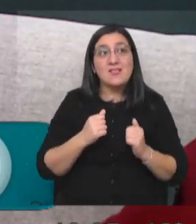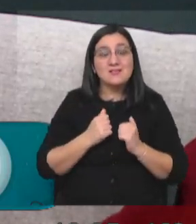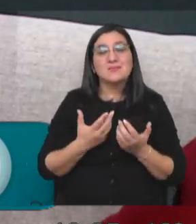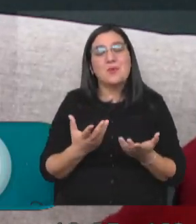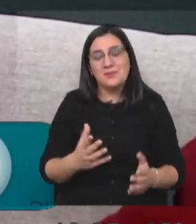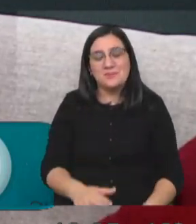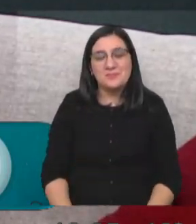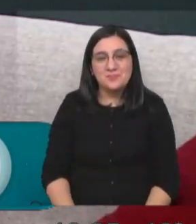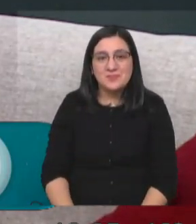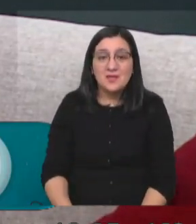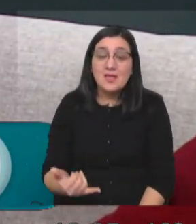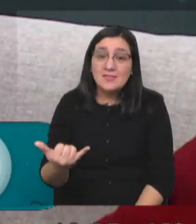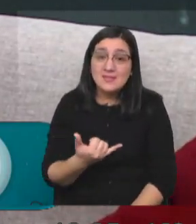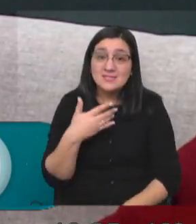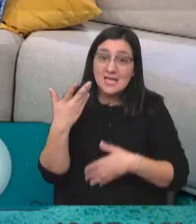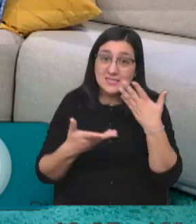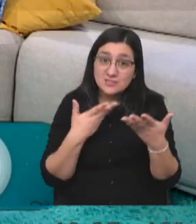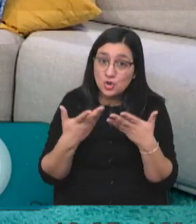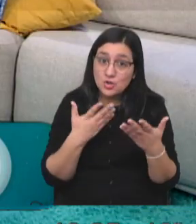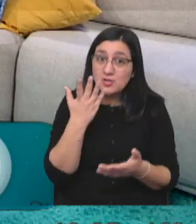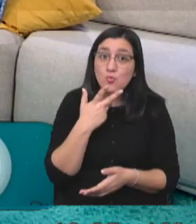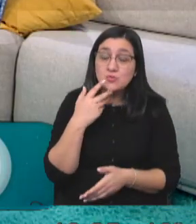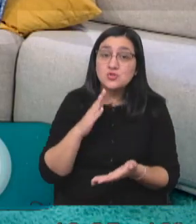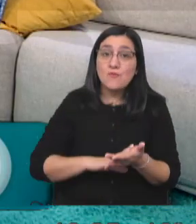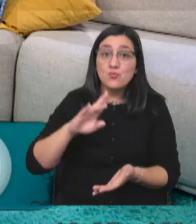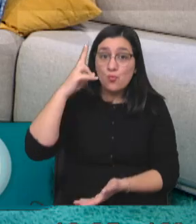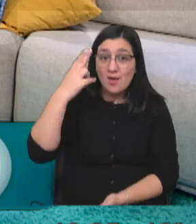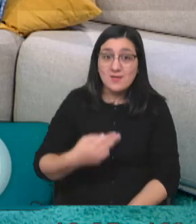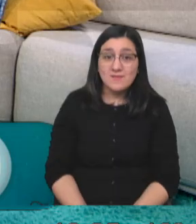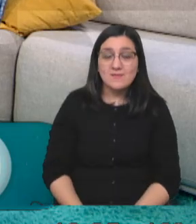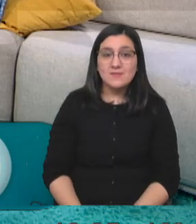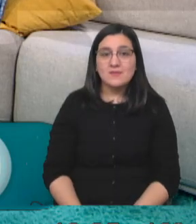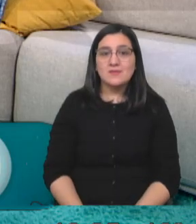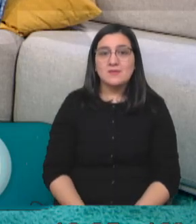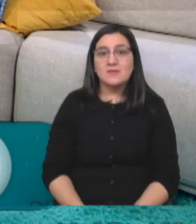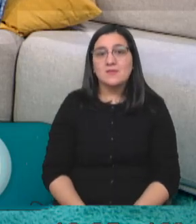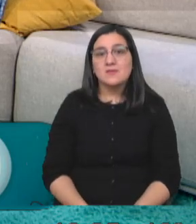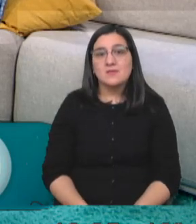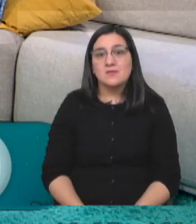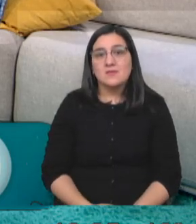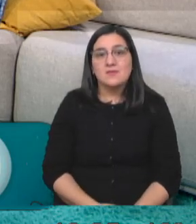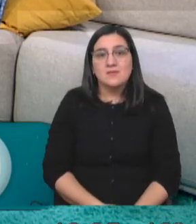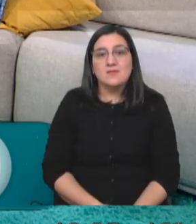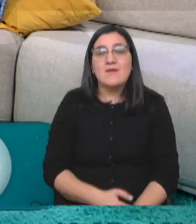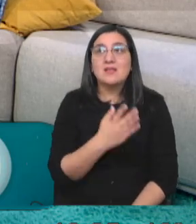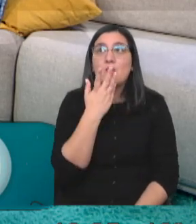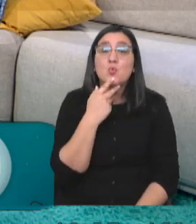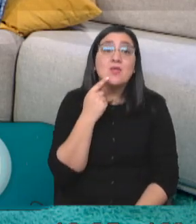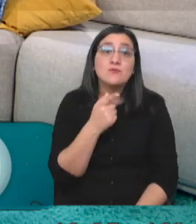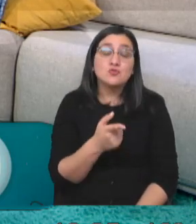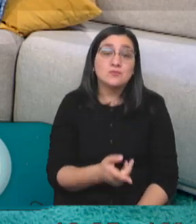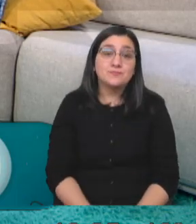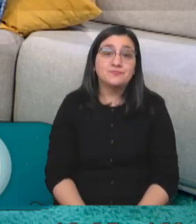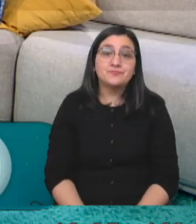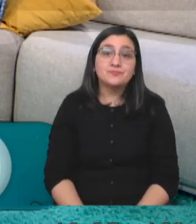Sí. Pará, ¿tenés canción celeste? Ah, sí, ¿tenés? No que sea tuya, ¿no? No he llegado. Acá. Esas que